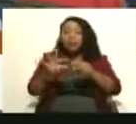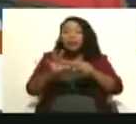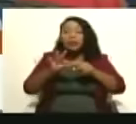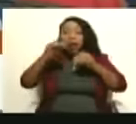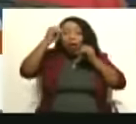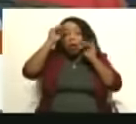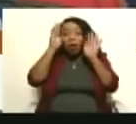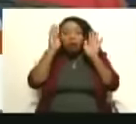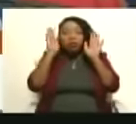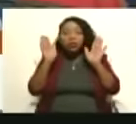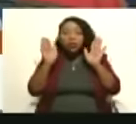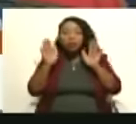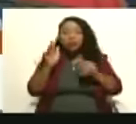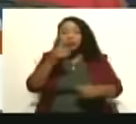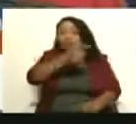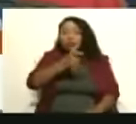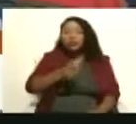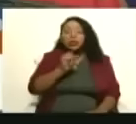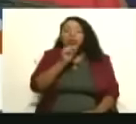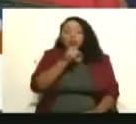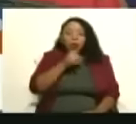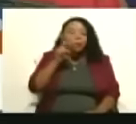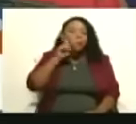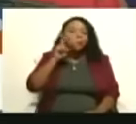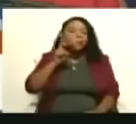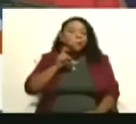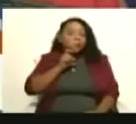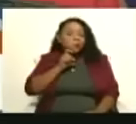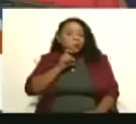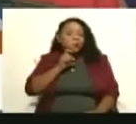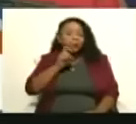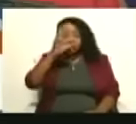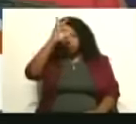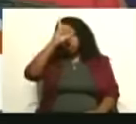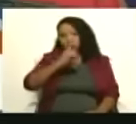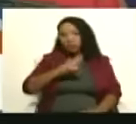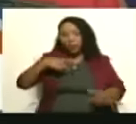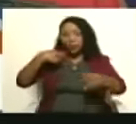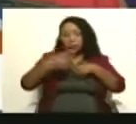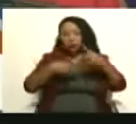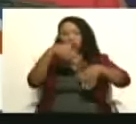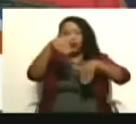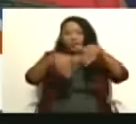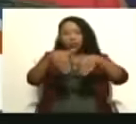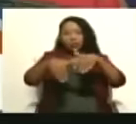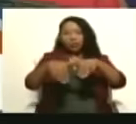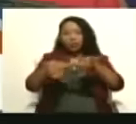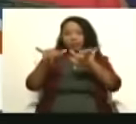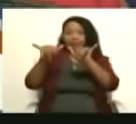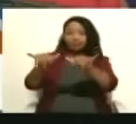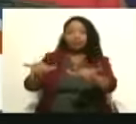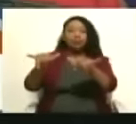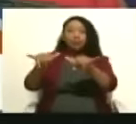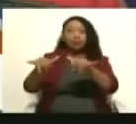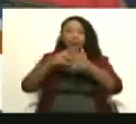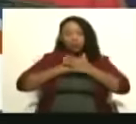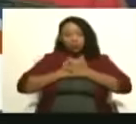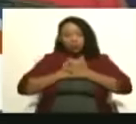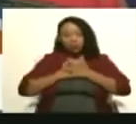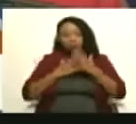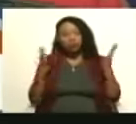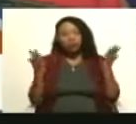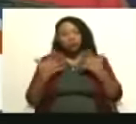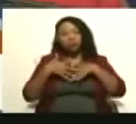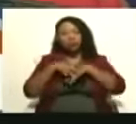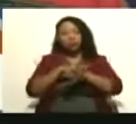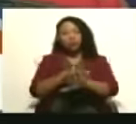atención a ancianos, embarazadas y discapacitados durante el proceso electoral. Asimismo, colaborará con los integrantes